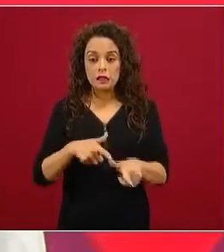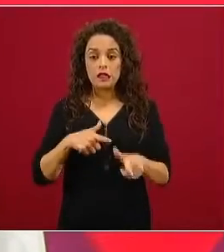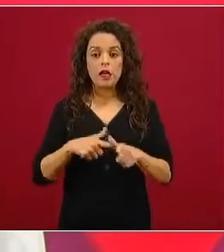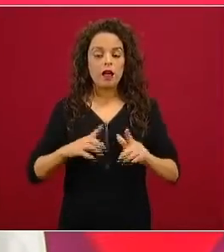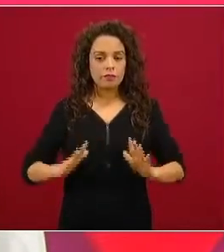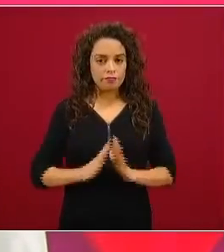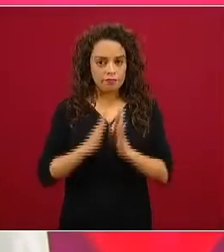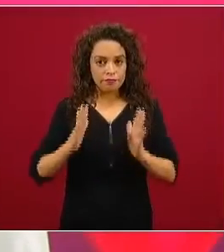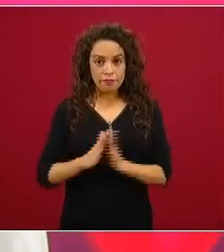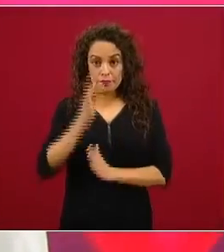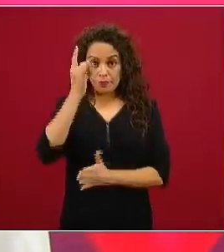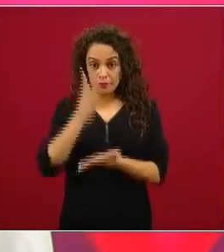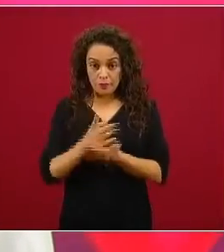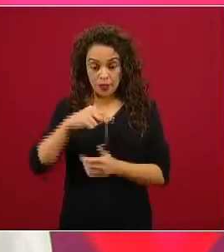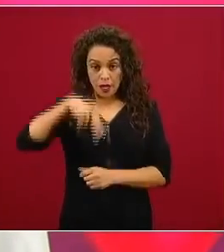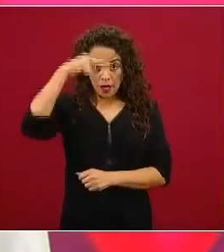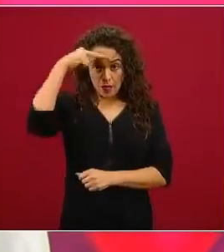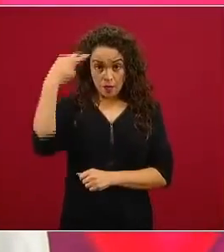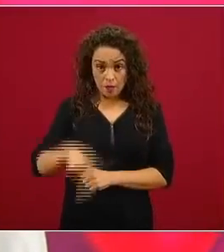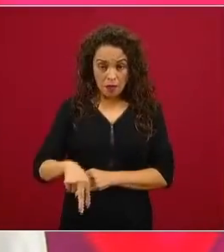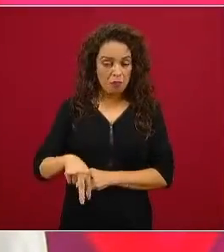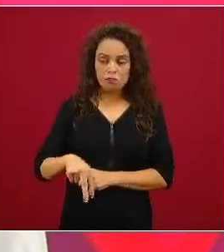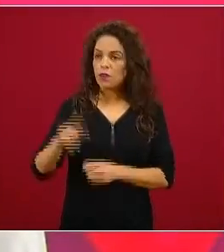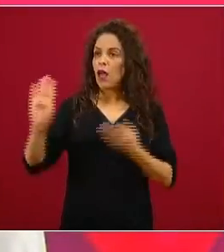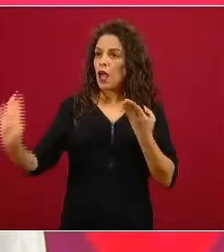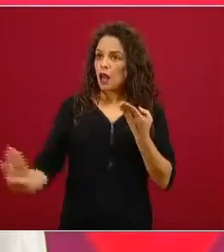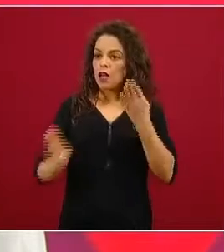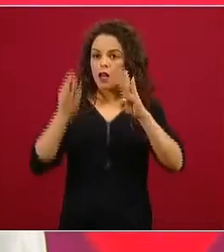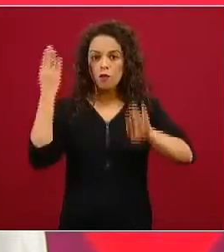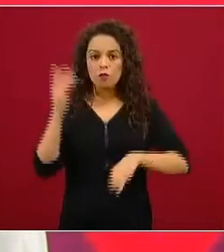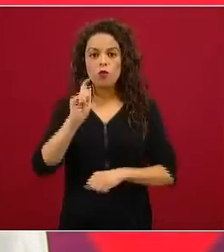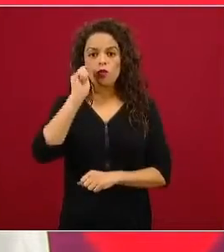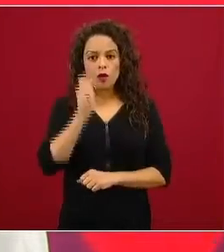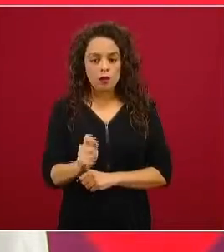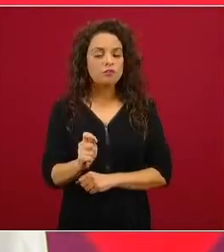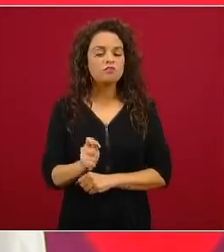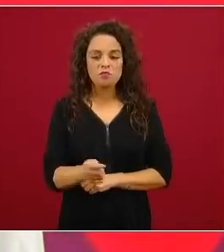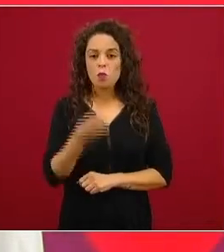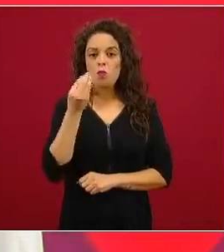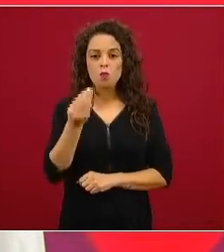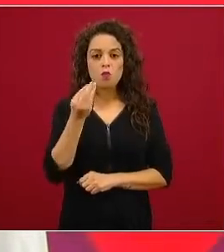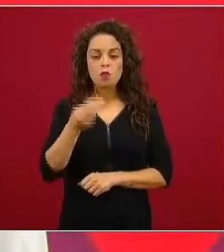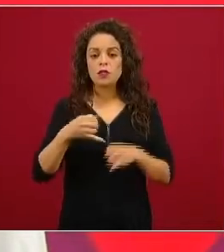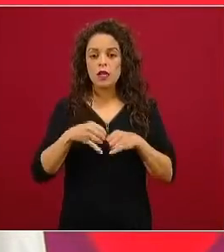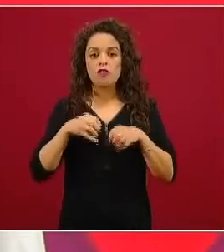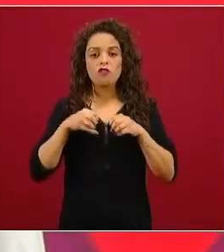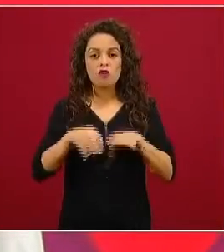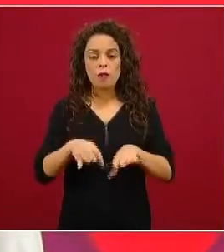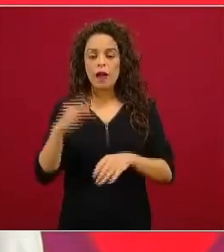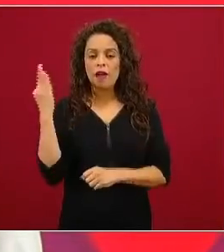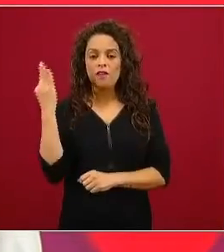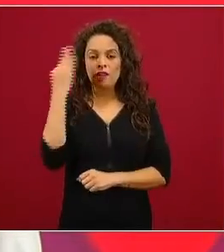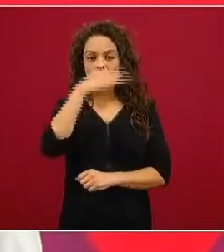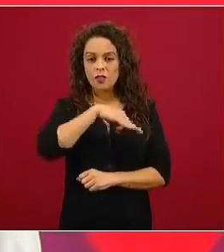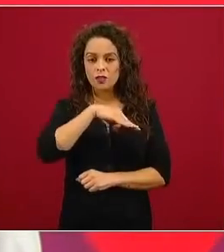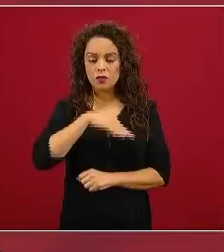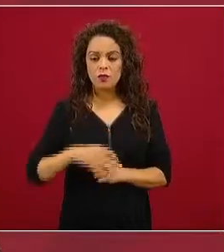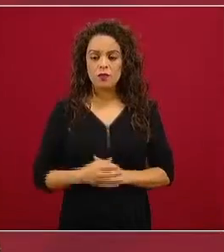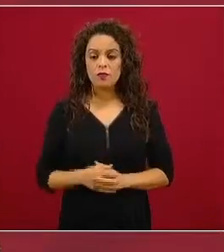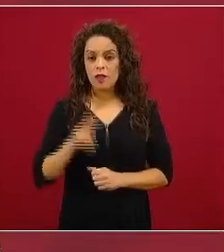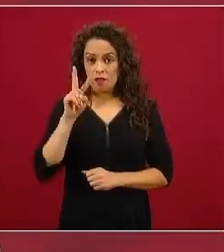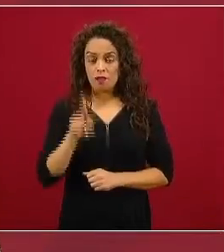muy perniciosa, muy negativa a que se difundan, se fabriquen, se enfaticen noticias